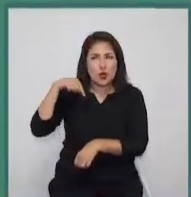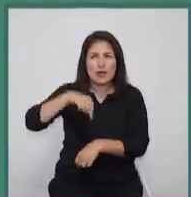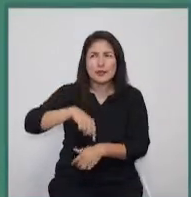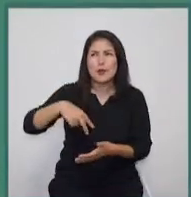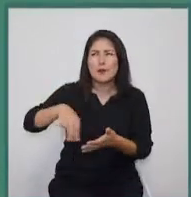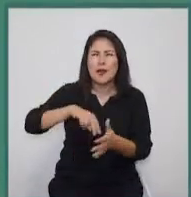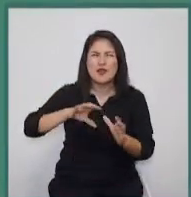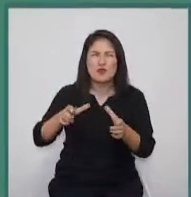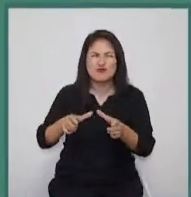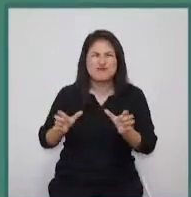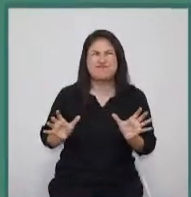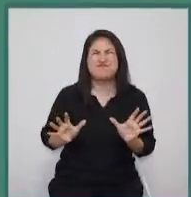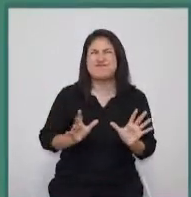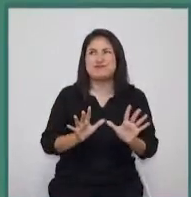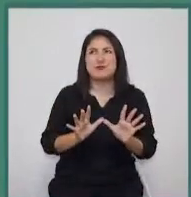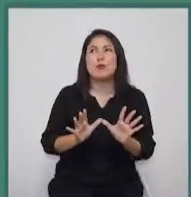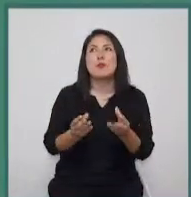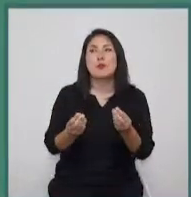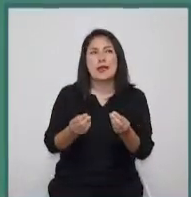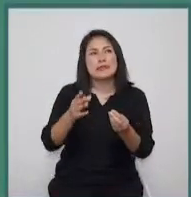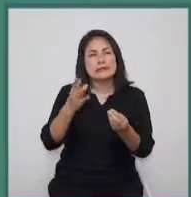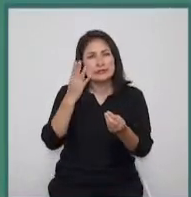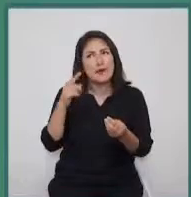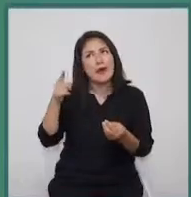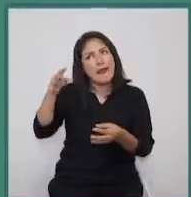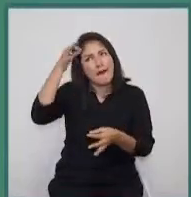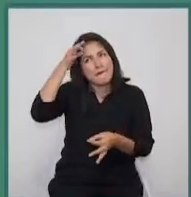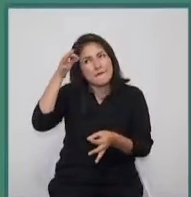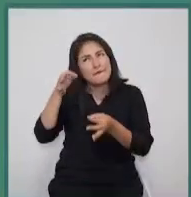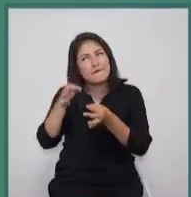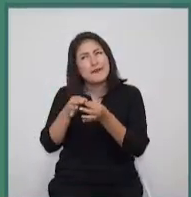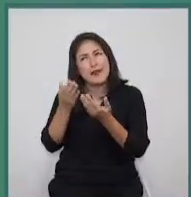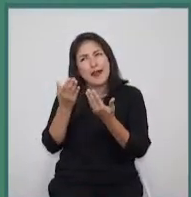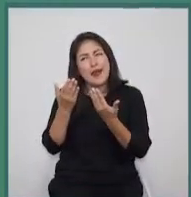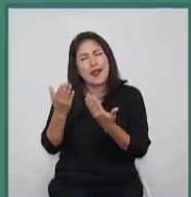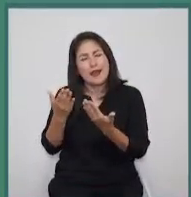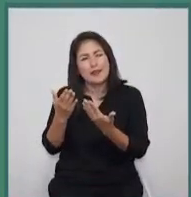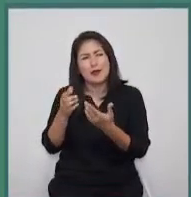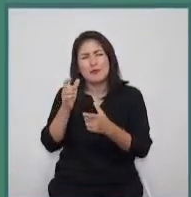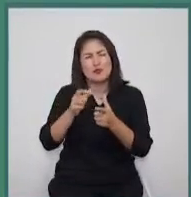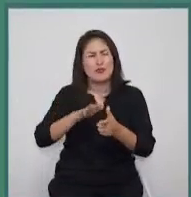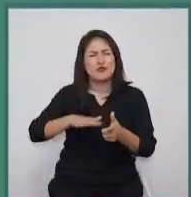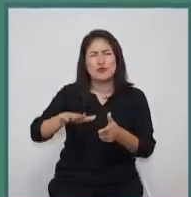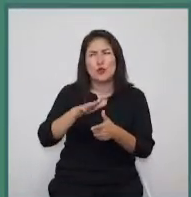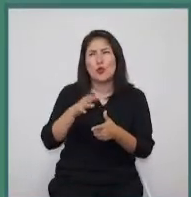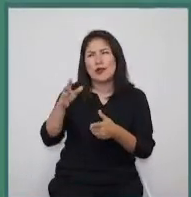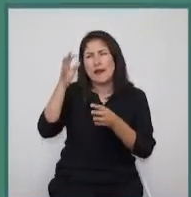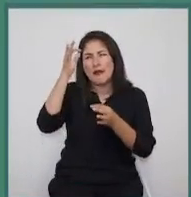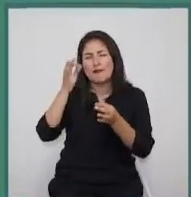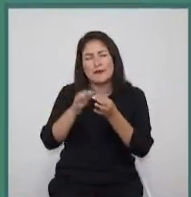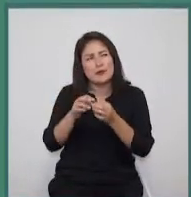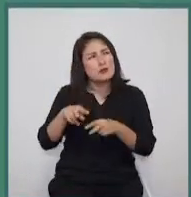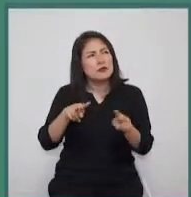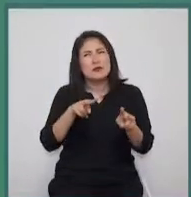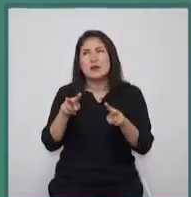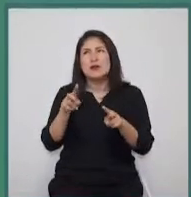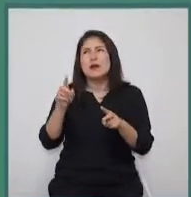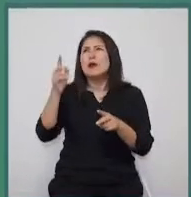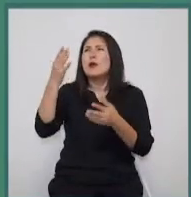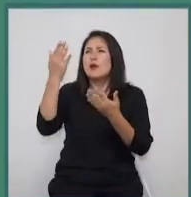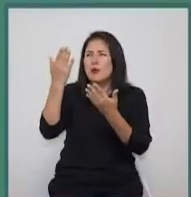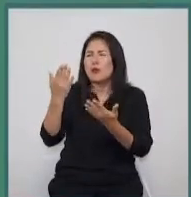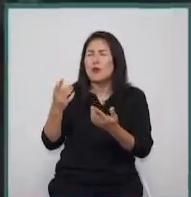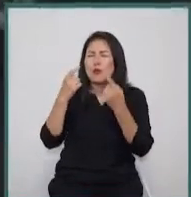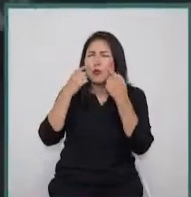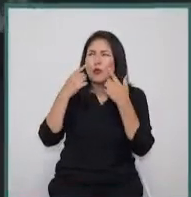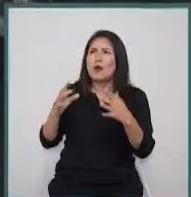¿por qué estamos aquí? Estamos aquí todos reunidos también por la fe a ella, ¿no? La gente le tiene una fe increíble y lo entendí